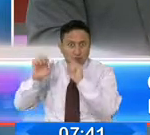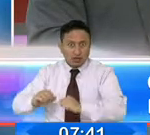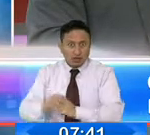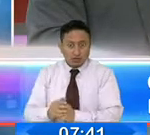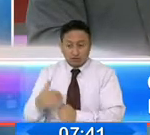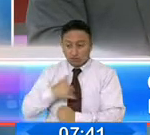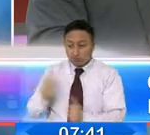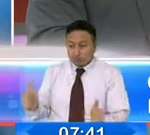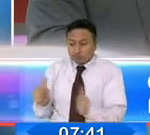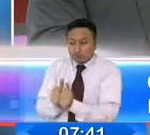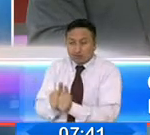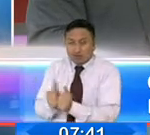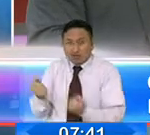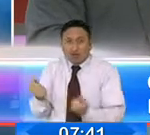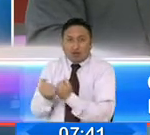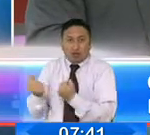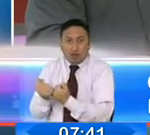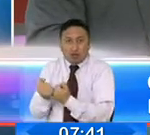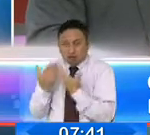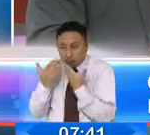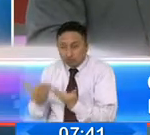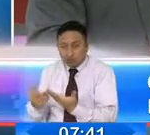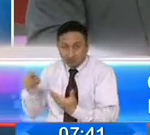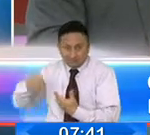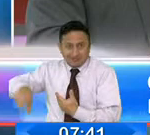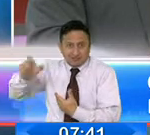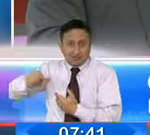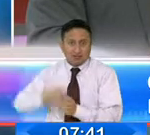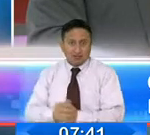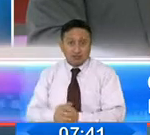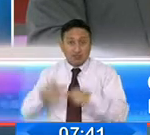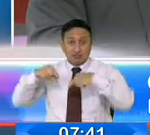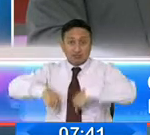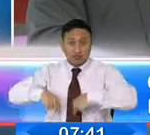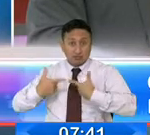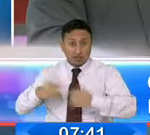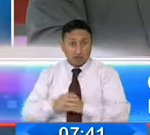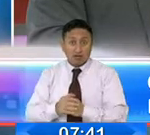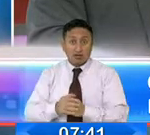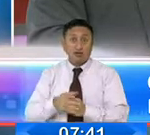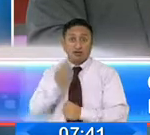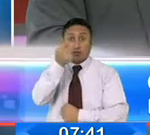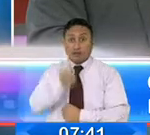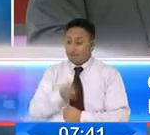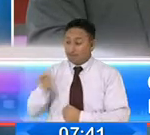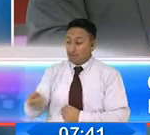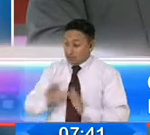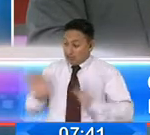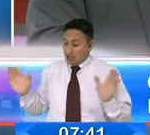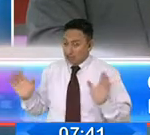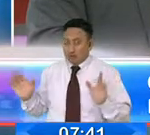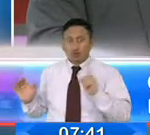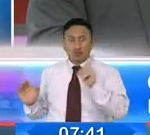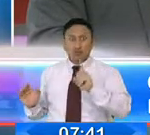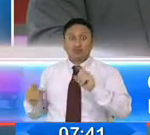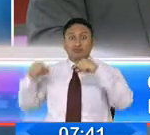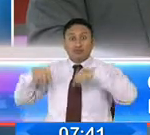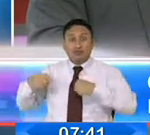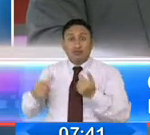darle el acompañamiento necesario y requerido, porque esto no es simplemente un producto financiero, es un producto financiero